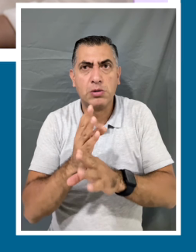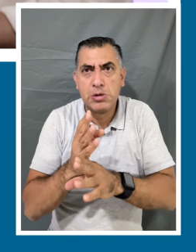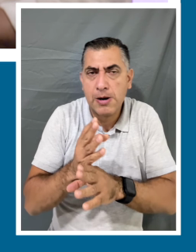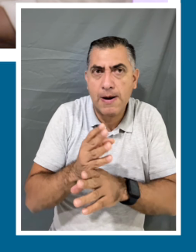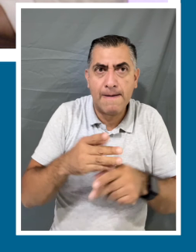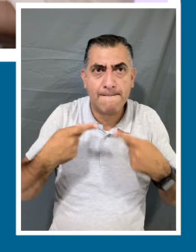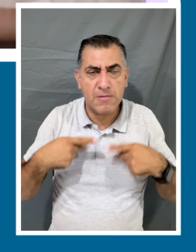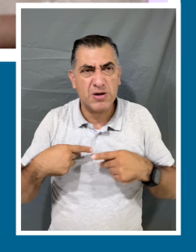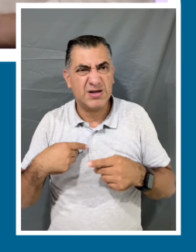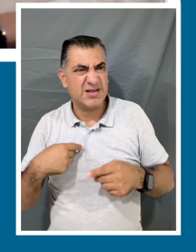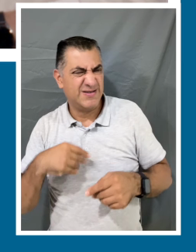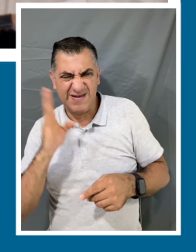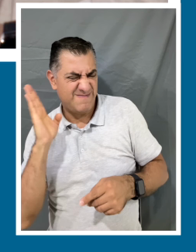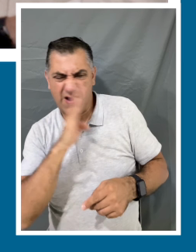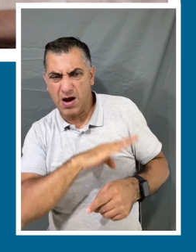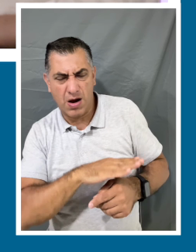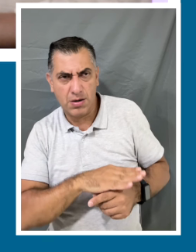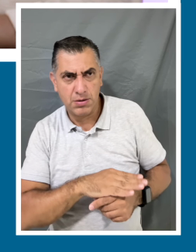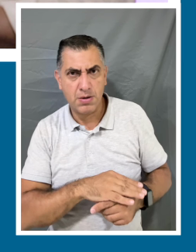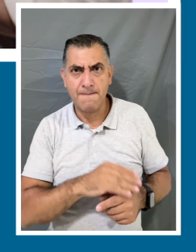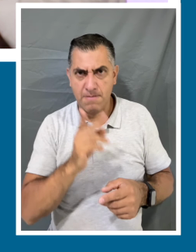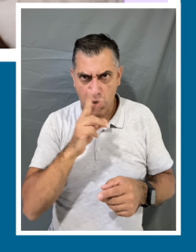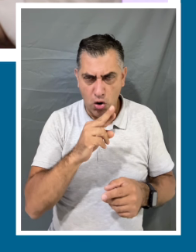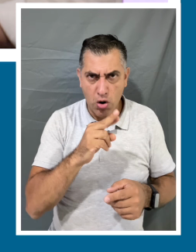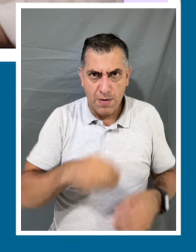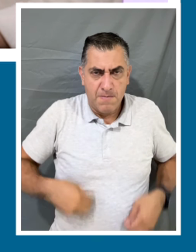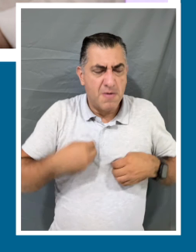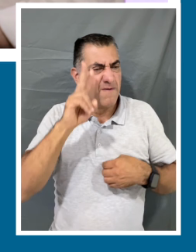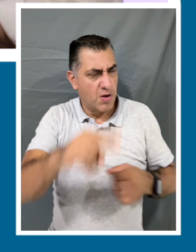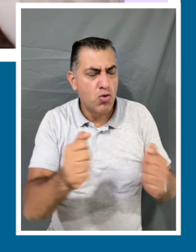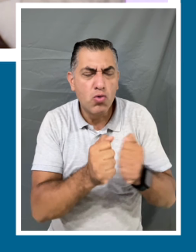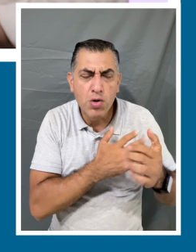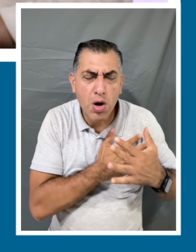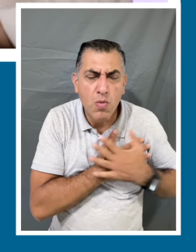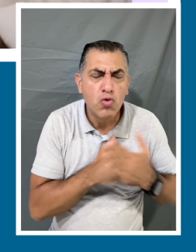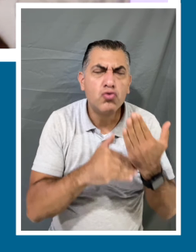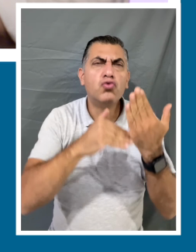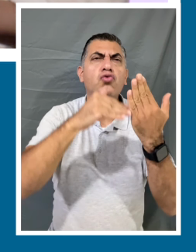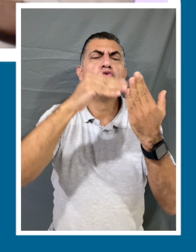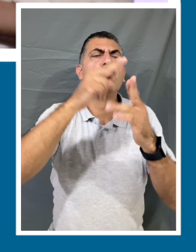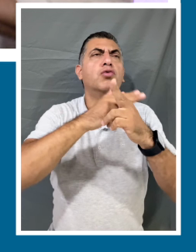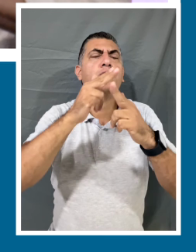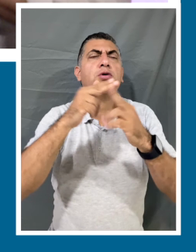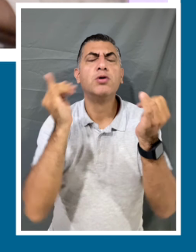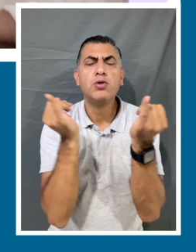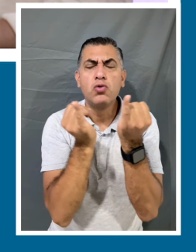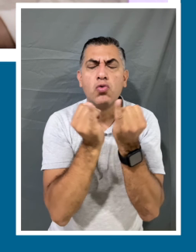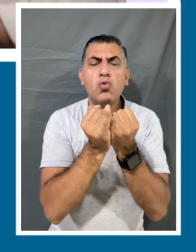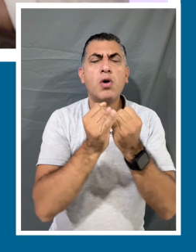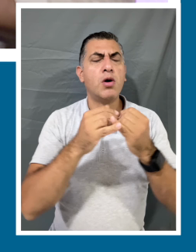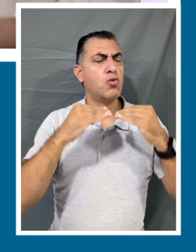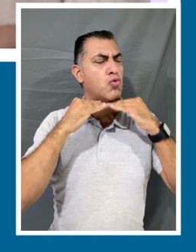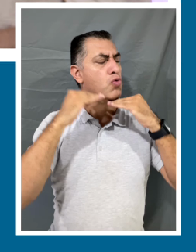de quienes emplean artimañas engañosas más bien al Vivir la verdad con amor creceremos hasta ser en todo como aquel que es la